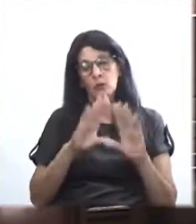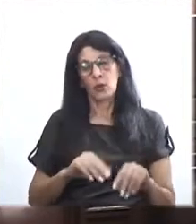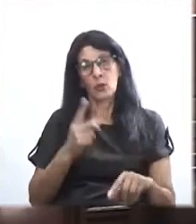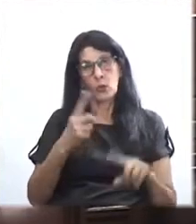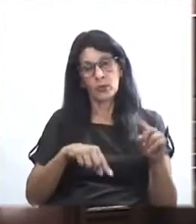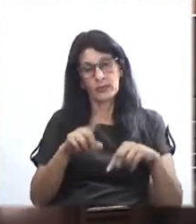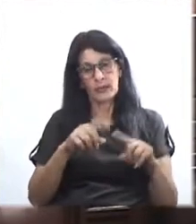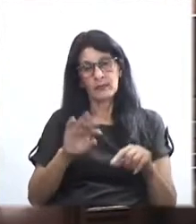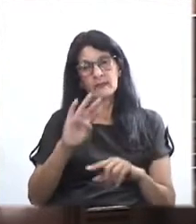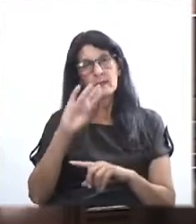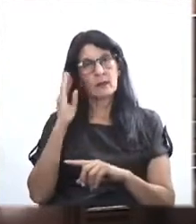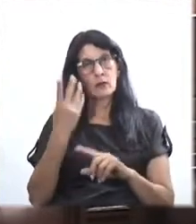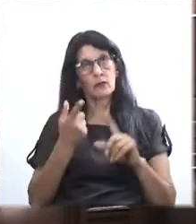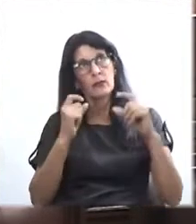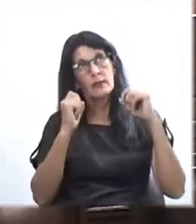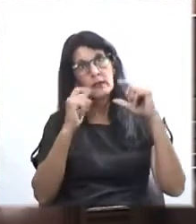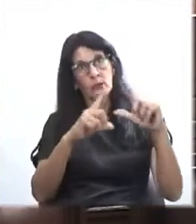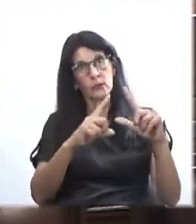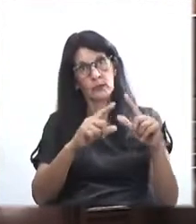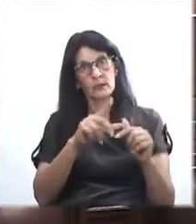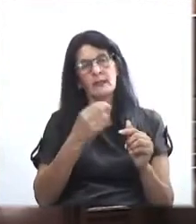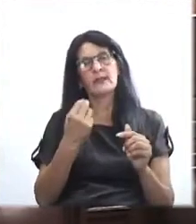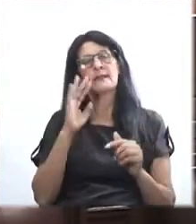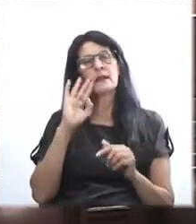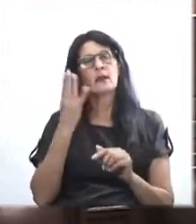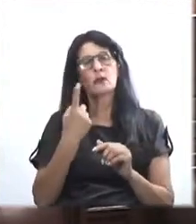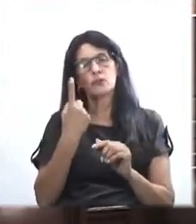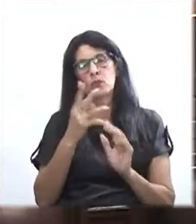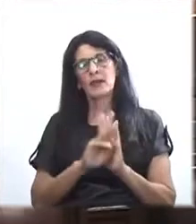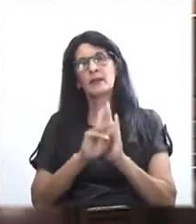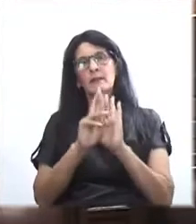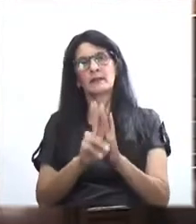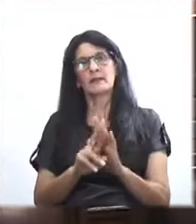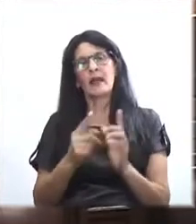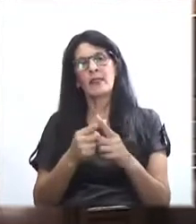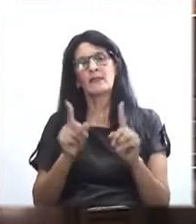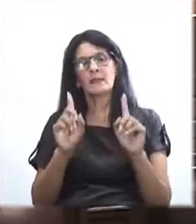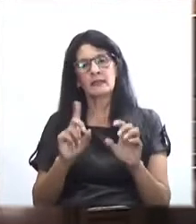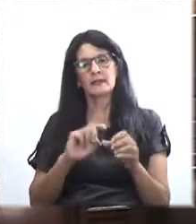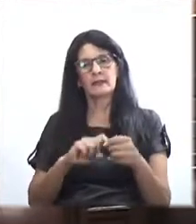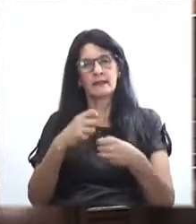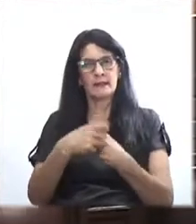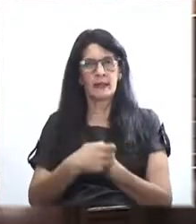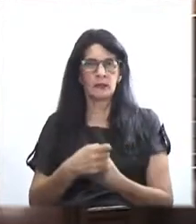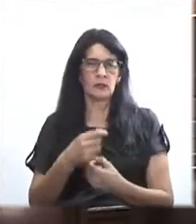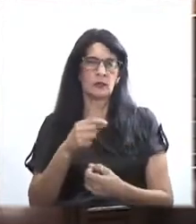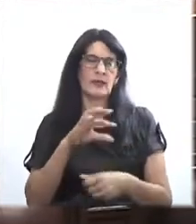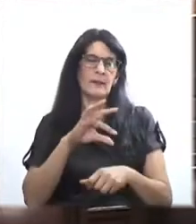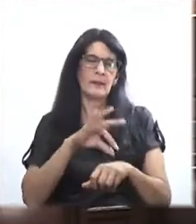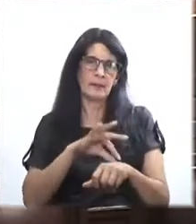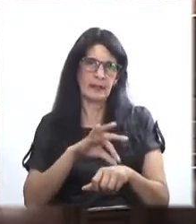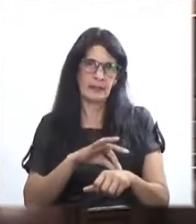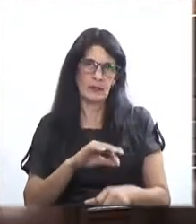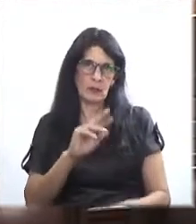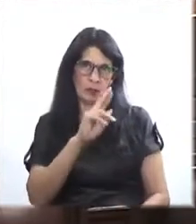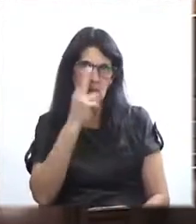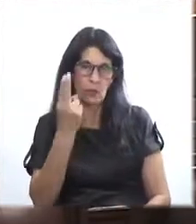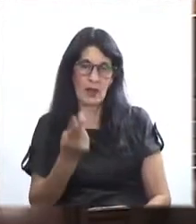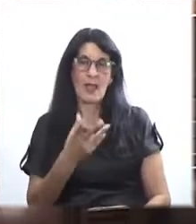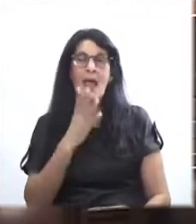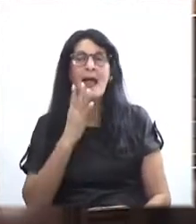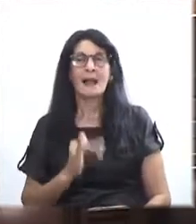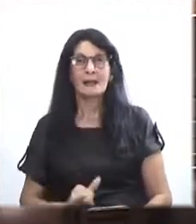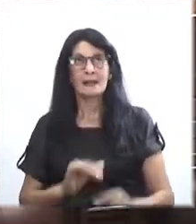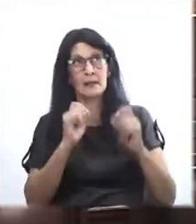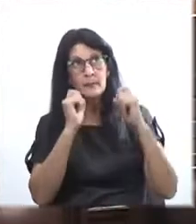la personería jurídica y se le reconoce una representación distinta al sindicato médico del Uruguay. O sea que tener personería jurídica